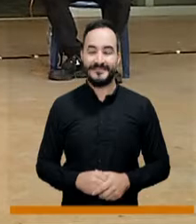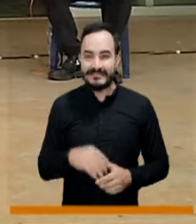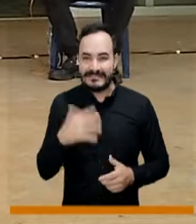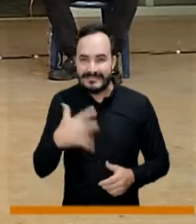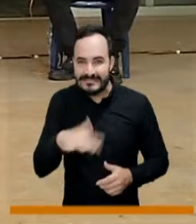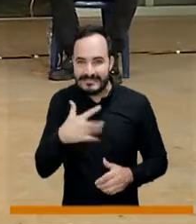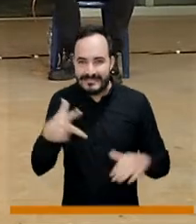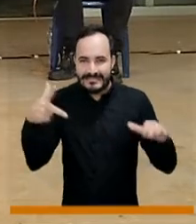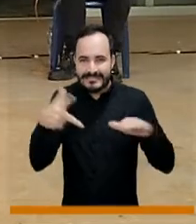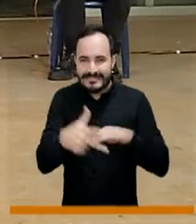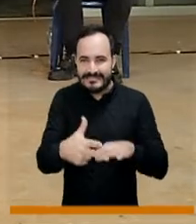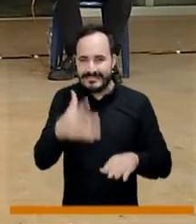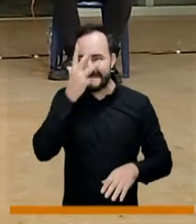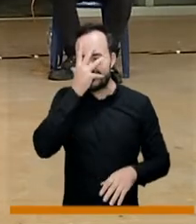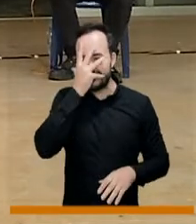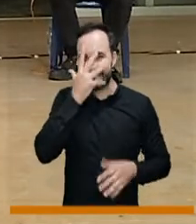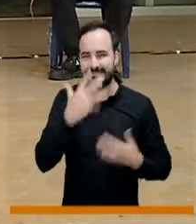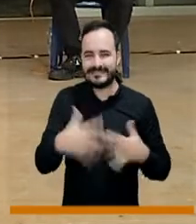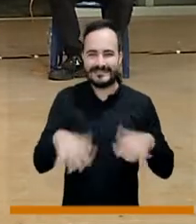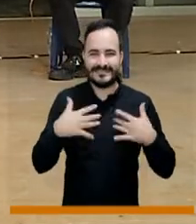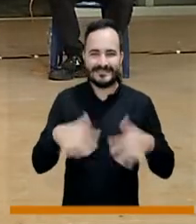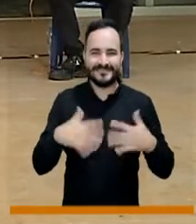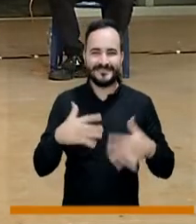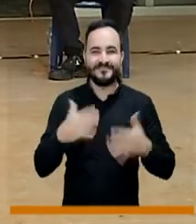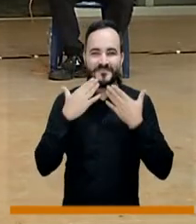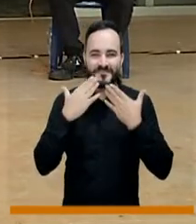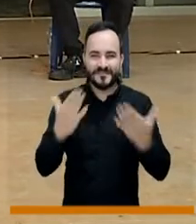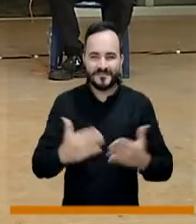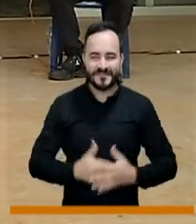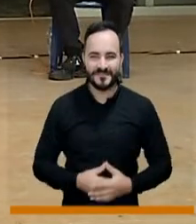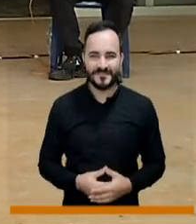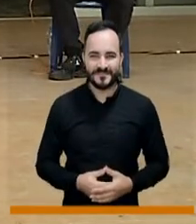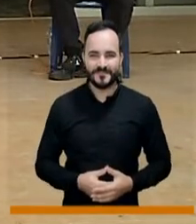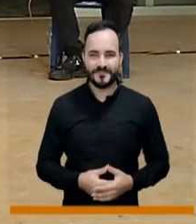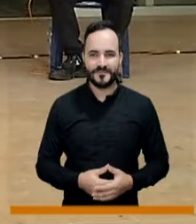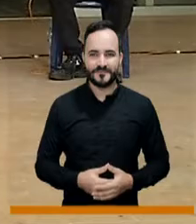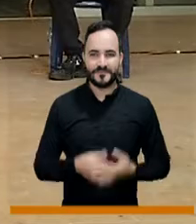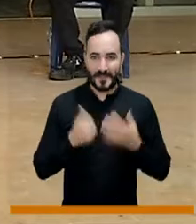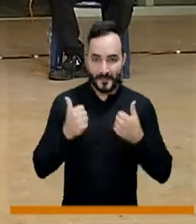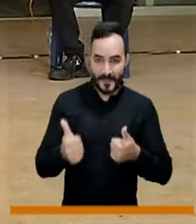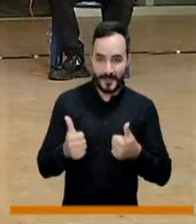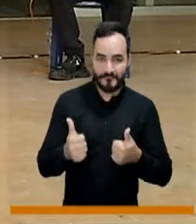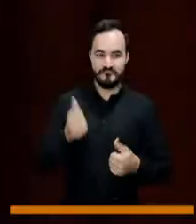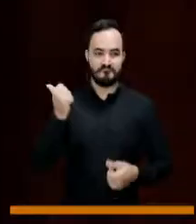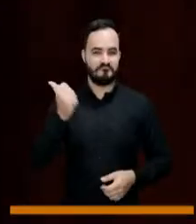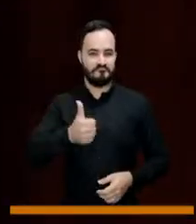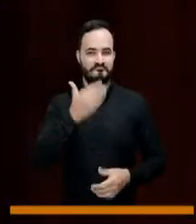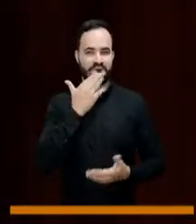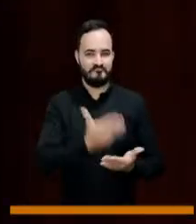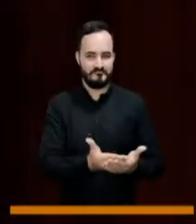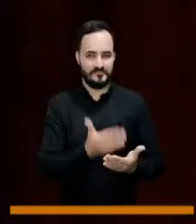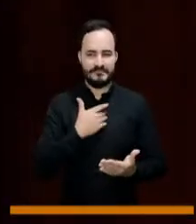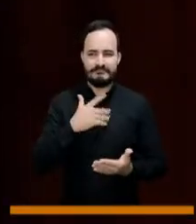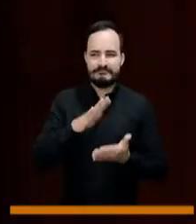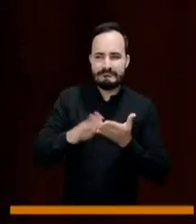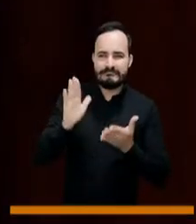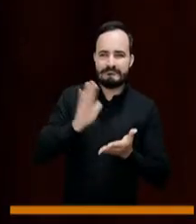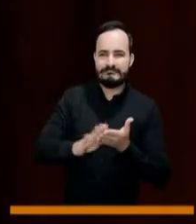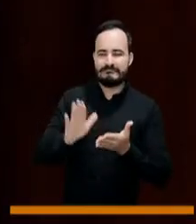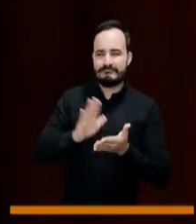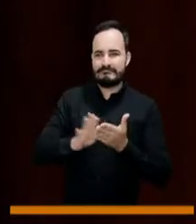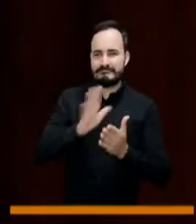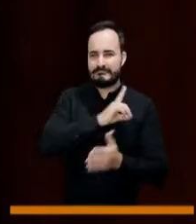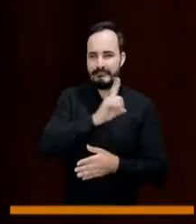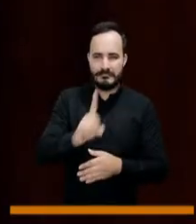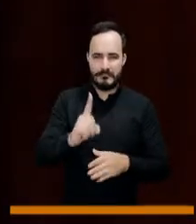aquí interrumpir pues la jornada, pero queremos conversar contigo un rato. Estoy aquí con Catherine recorriendo este espacio mágico de la ciudad que es la